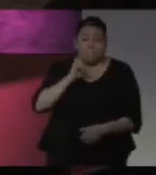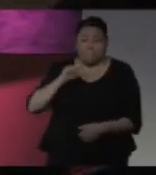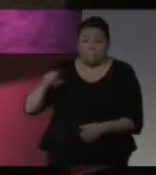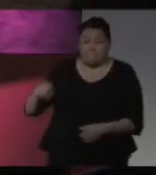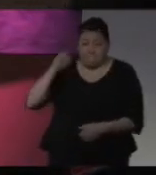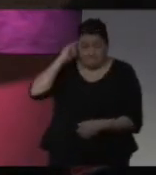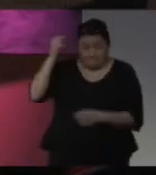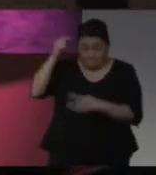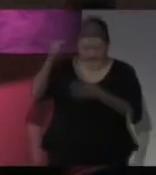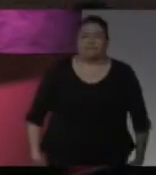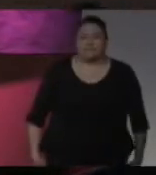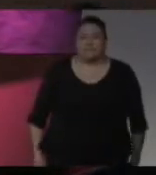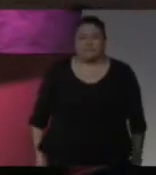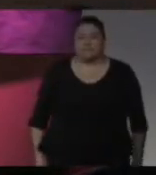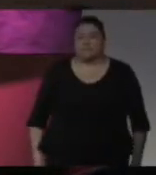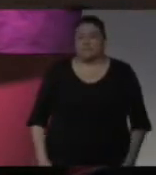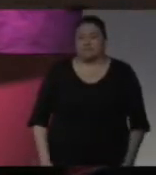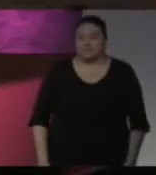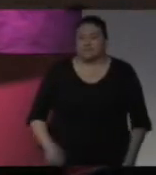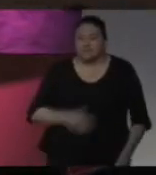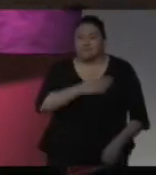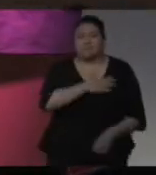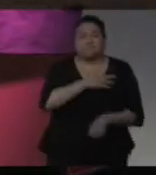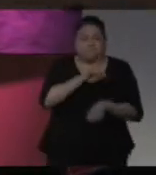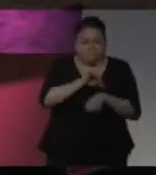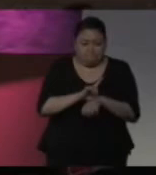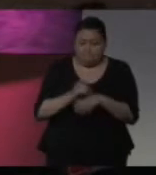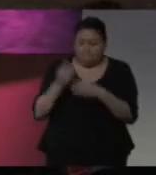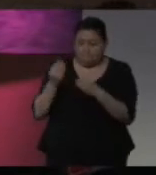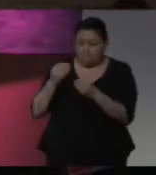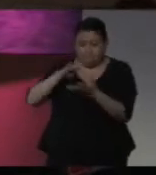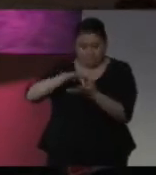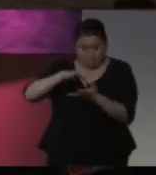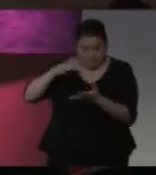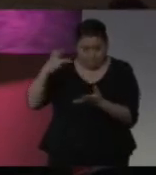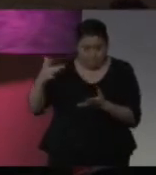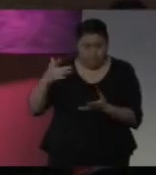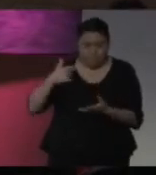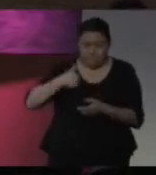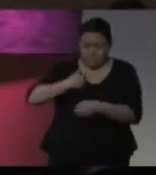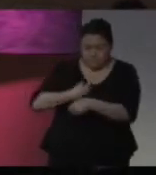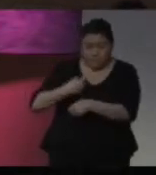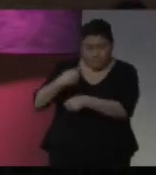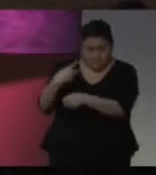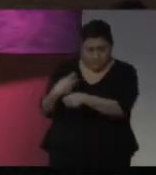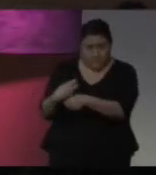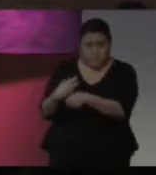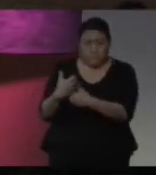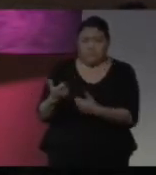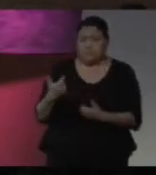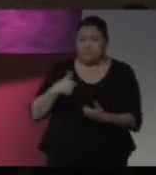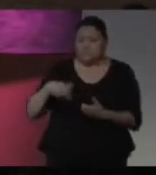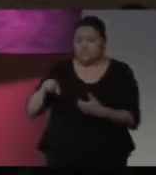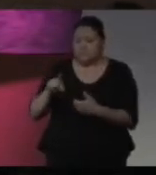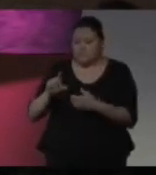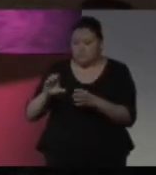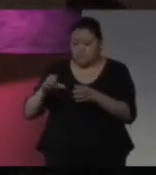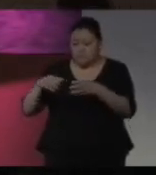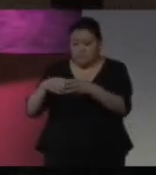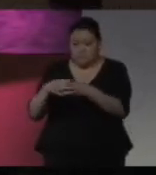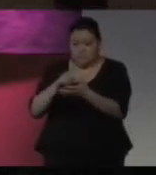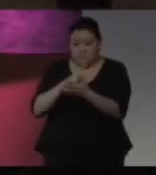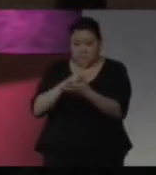la palabra. Buenos días, muchas gracias por la invitación a la Comisión de